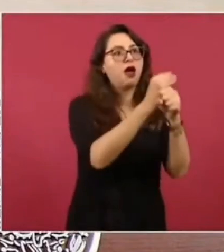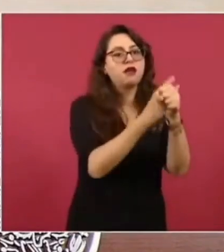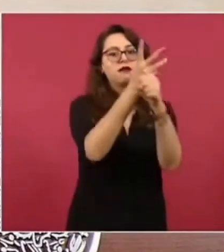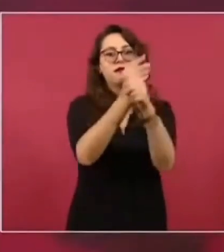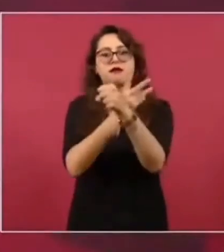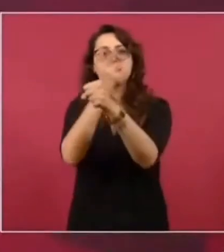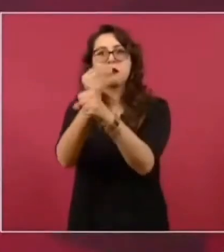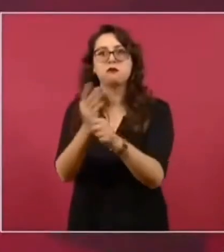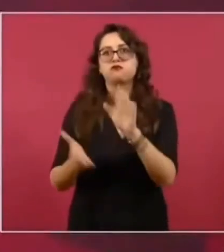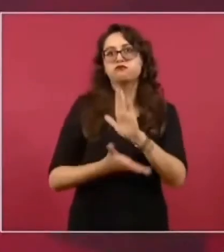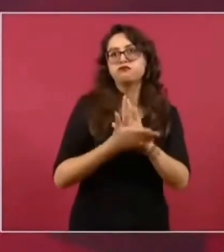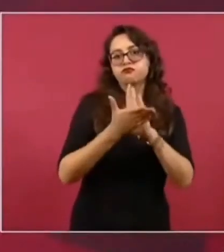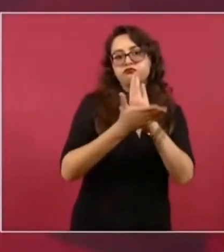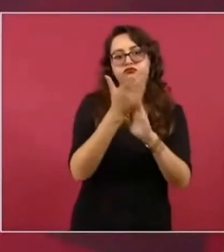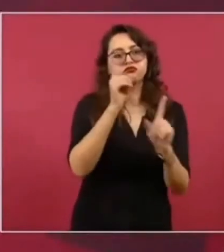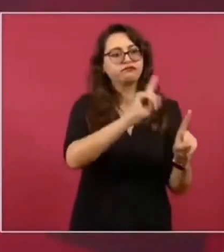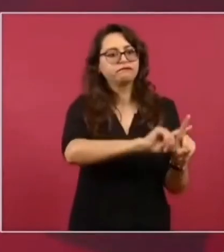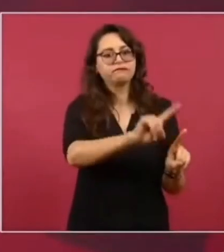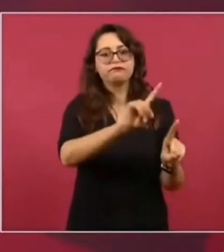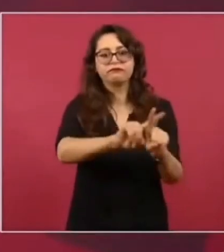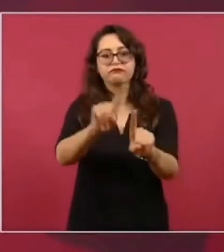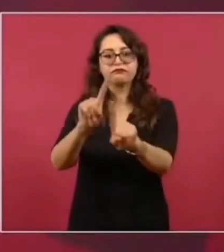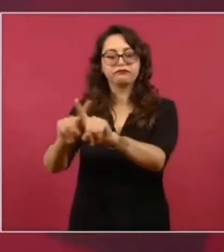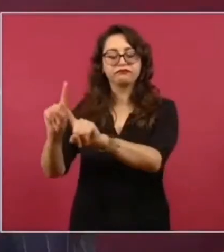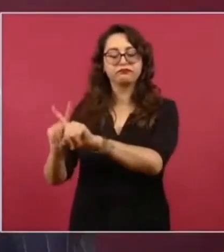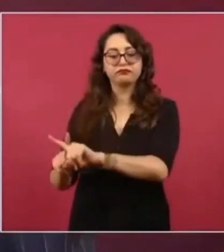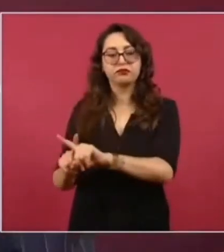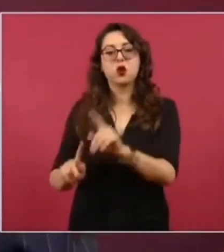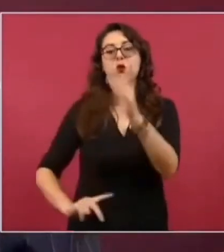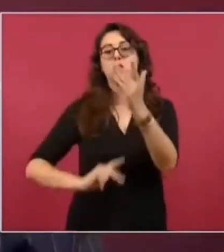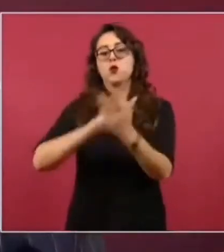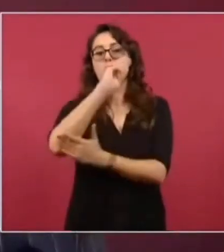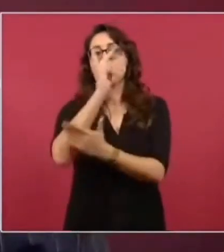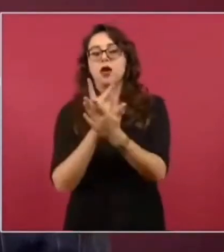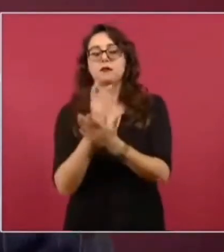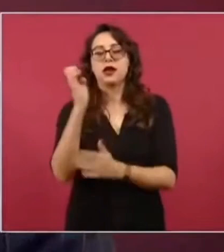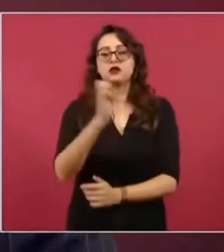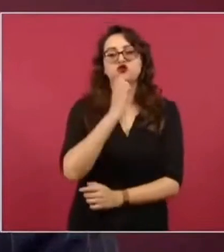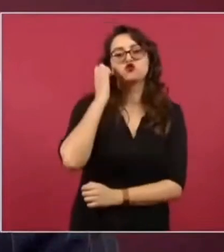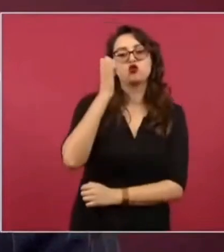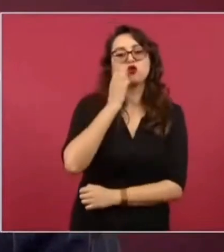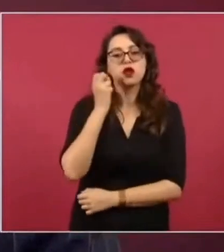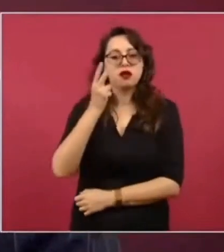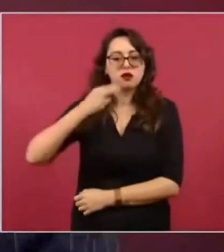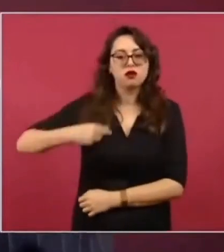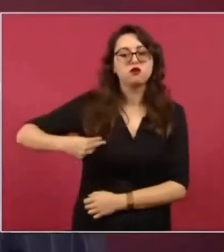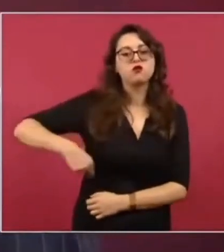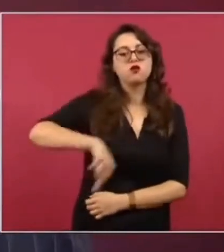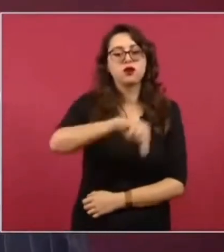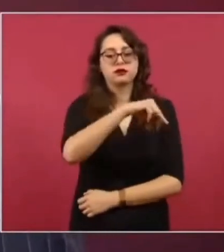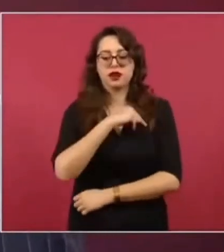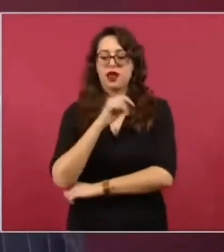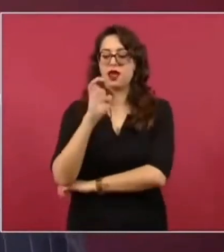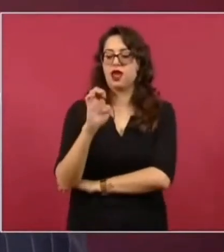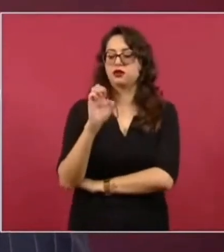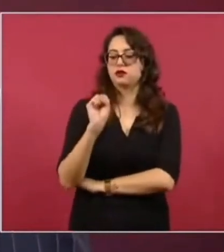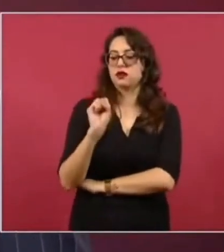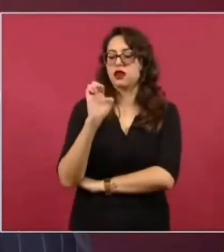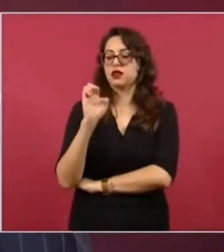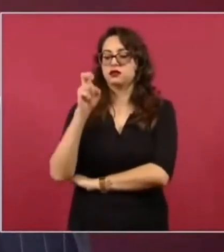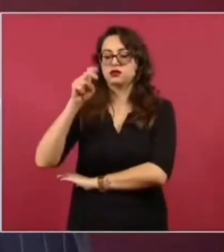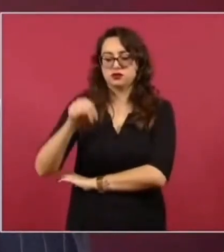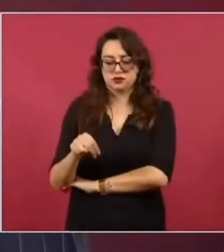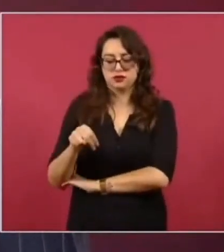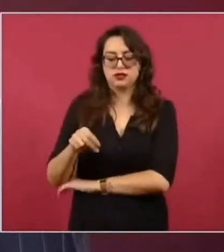educativas. Este programa, La Escuela es Nuestra, consiste en entregar a